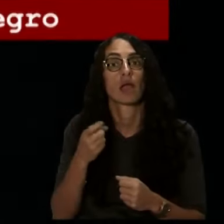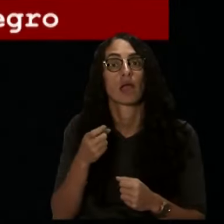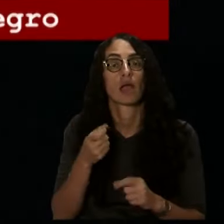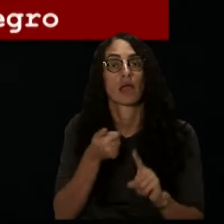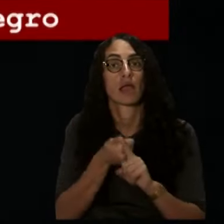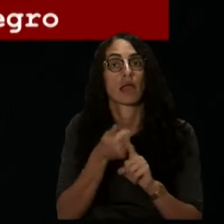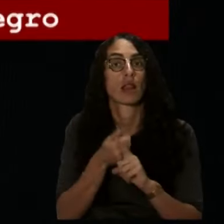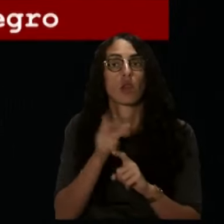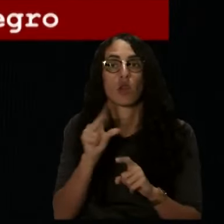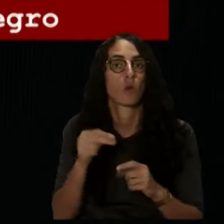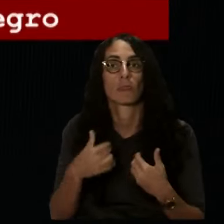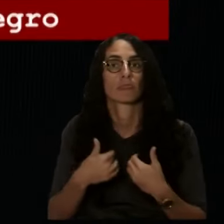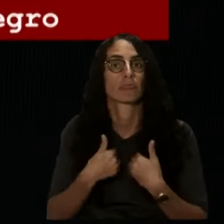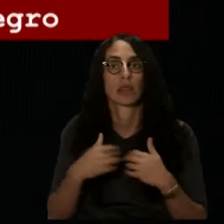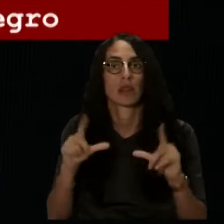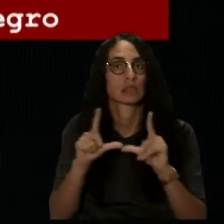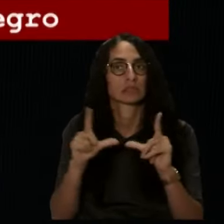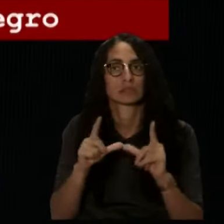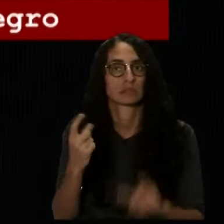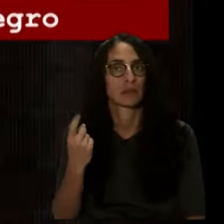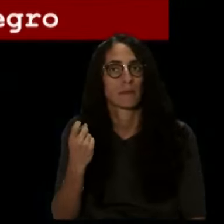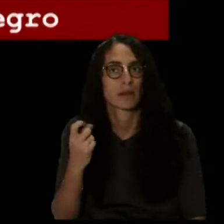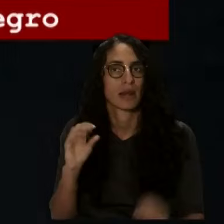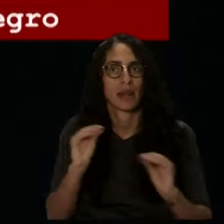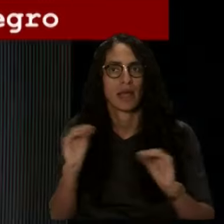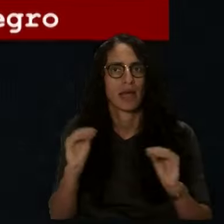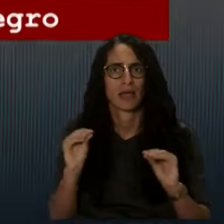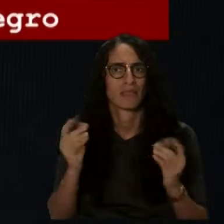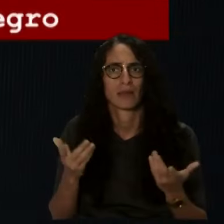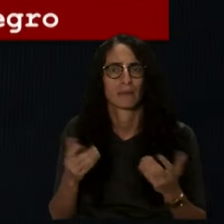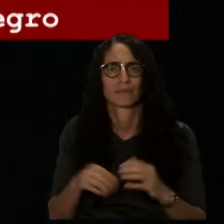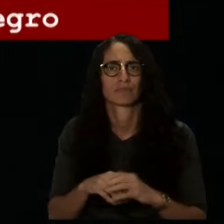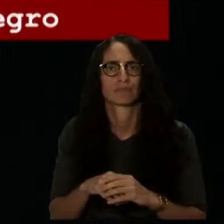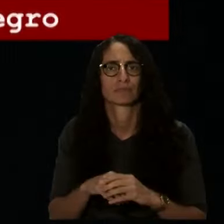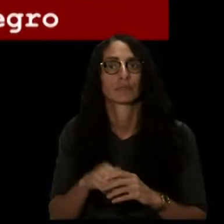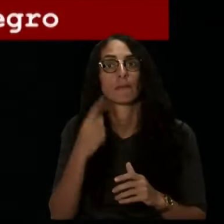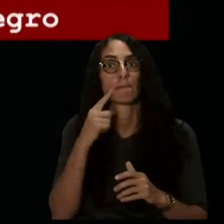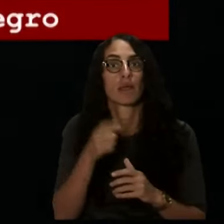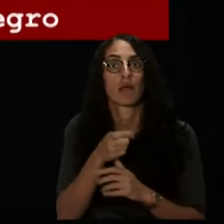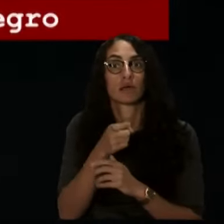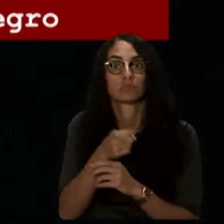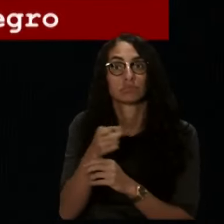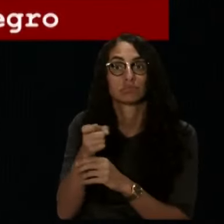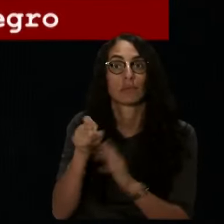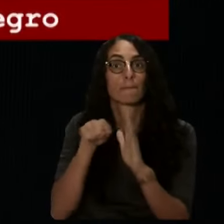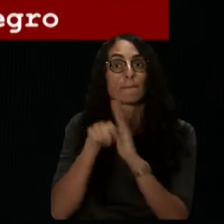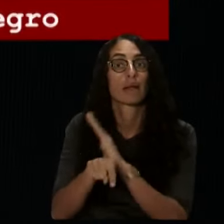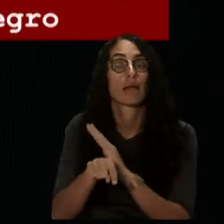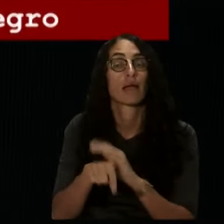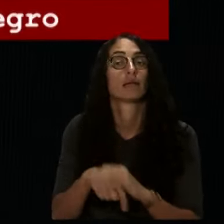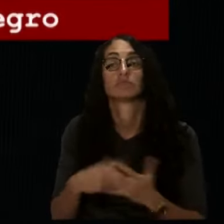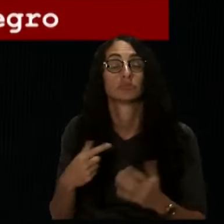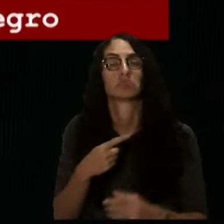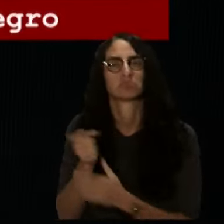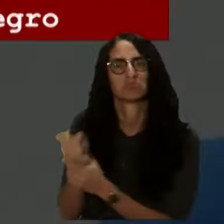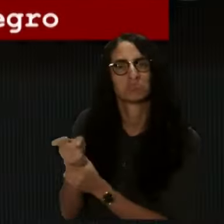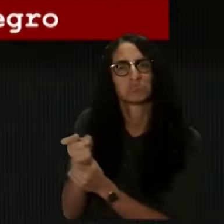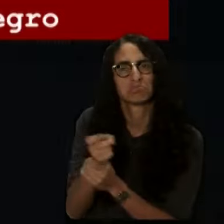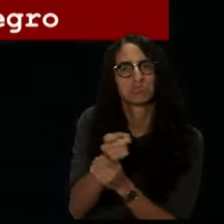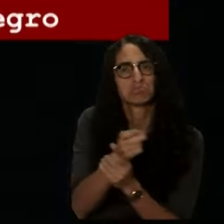no tiene licencia de manera inequívoca que era para causarle la muerte comenzó a